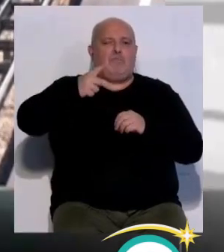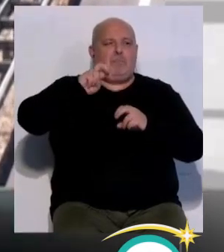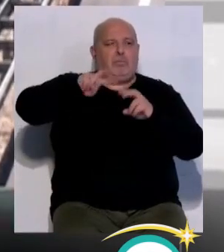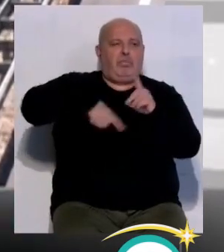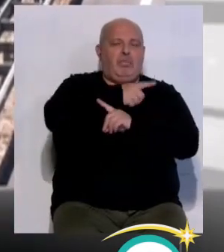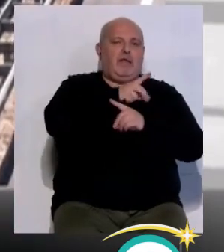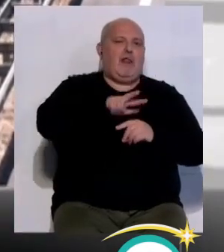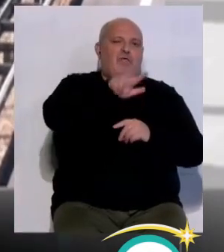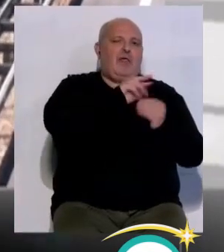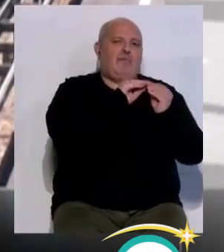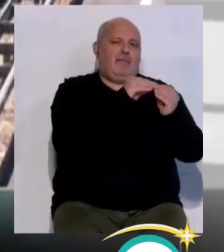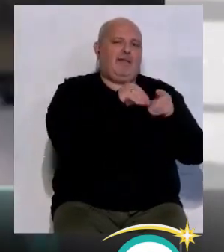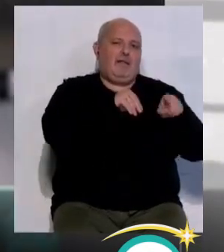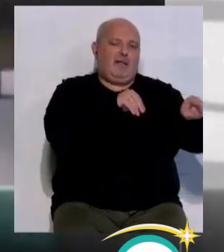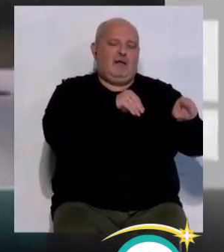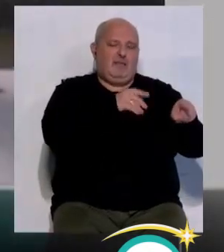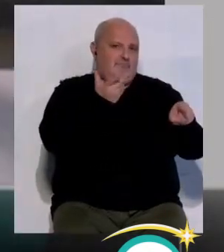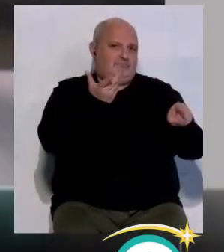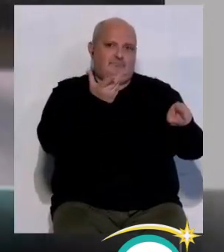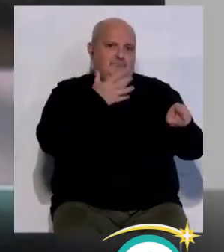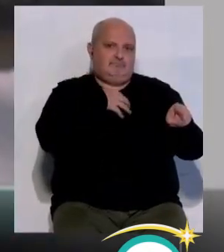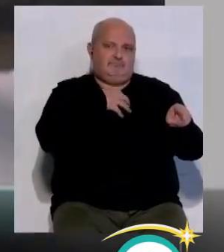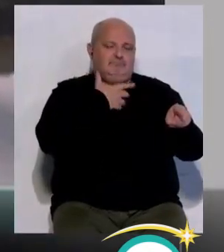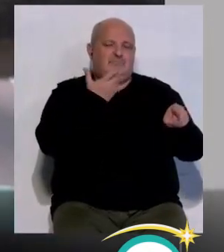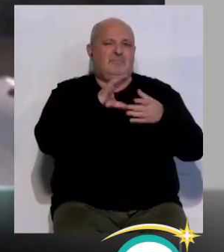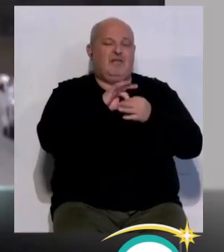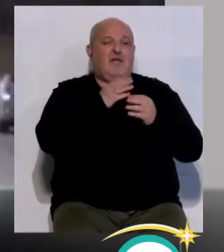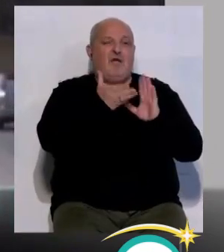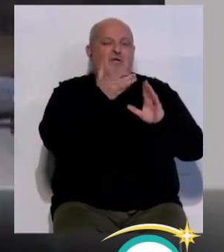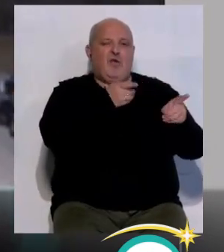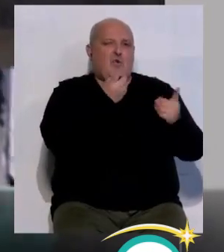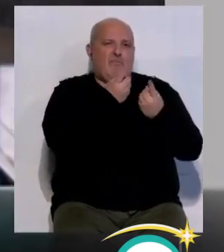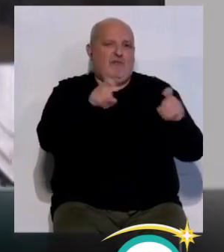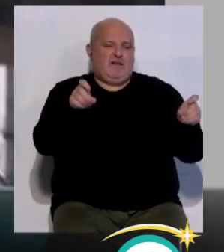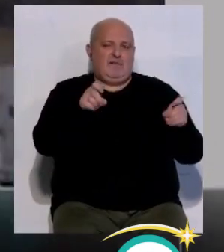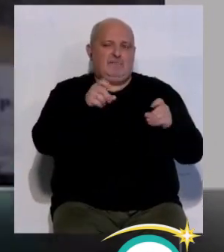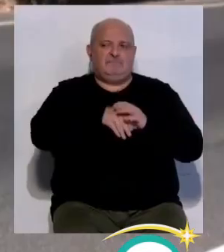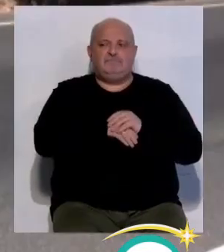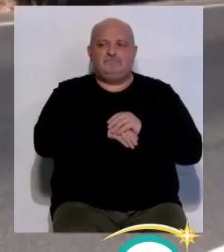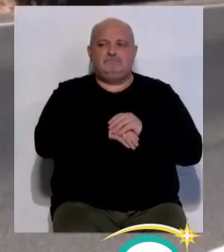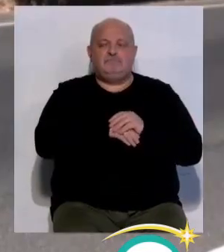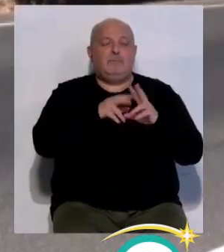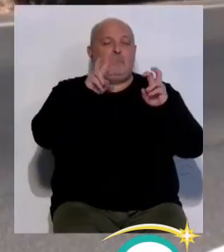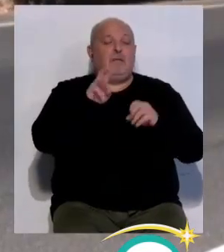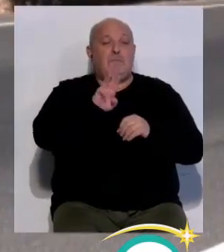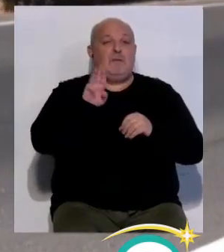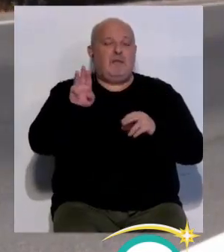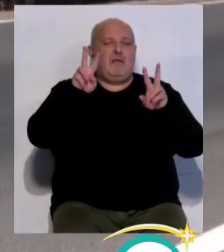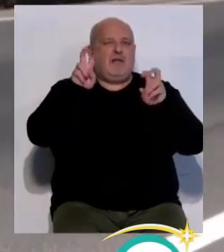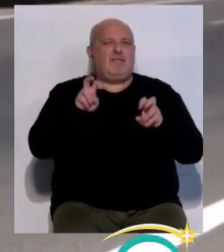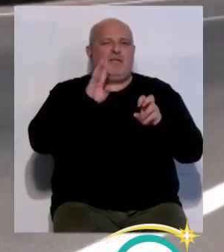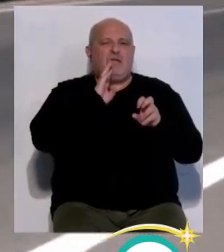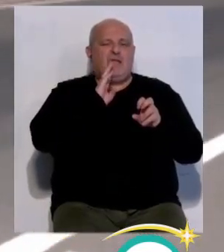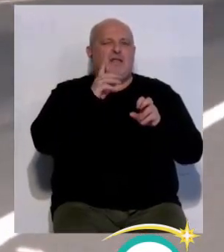de la Nacional Cuarta, ya que para nosotros esta obra es irrenunciable. El Partido Popular defiende que